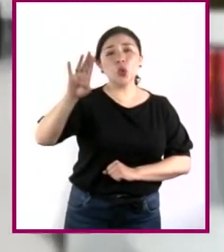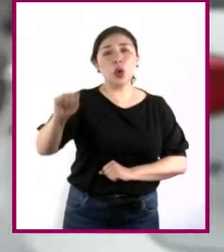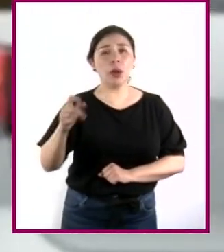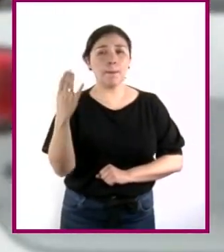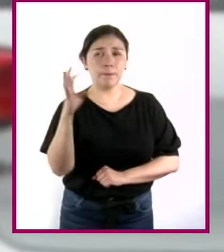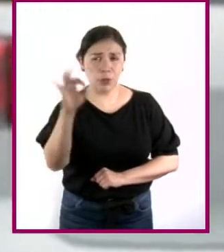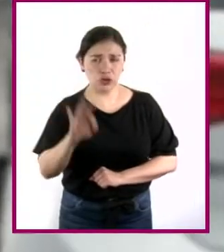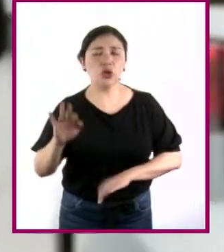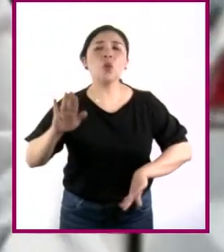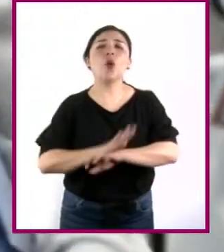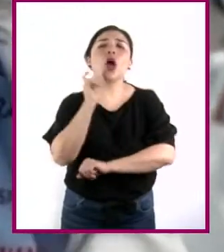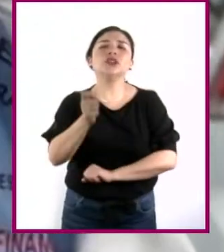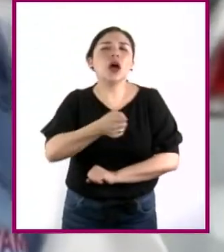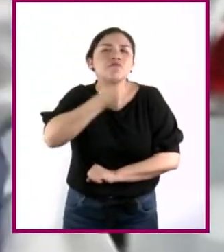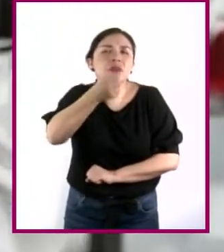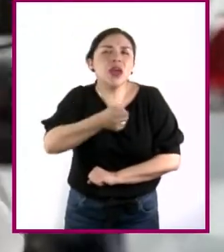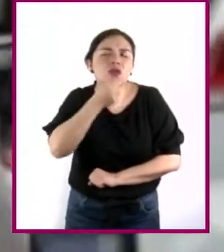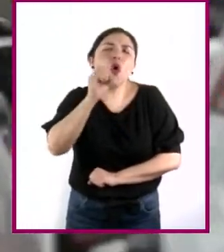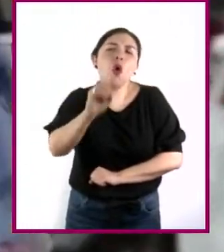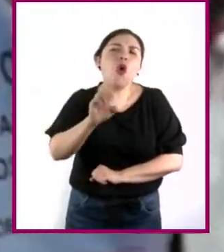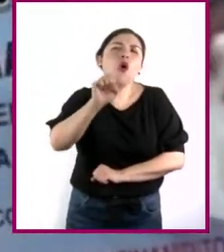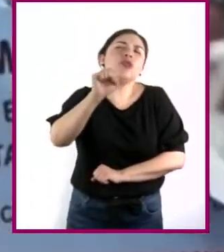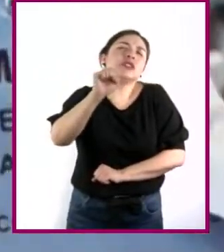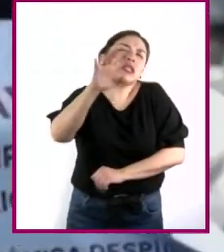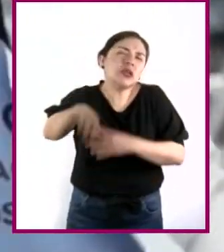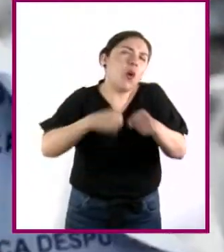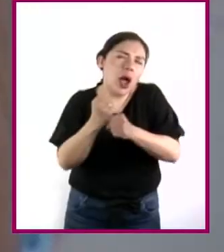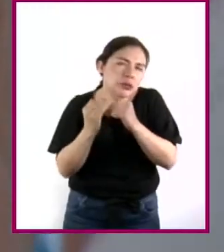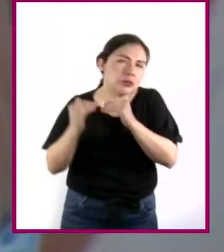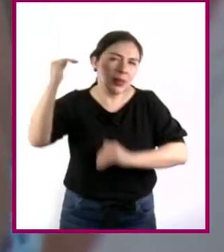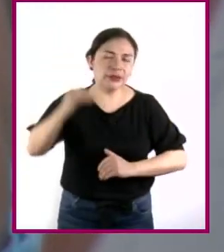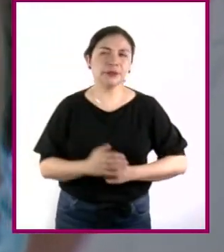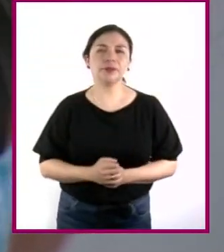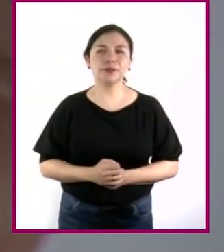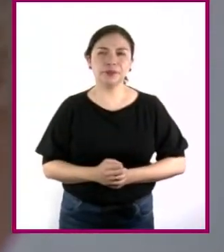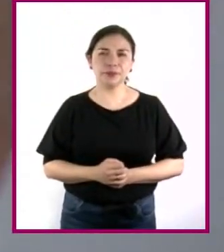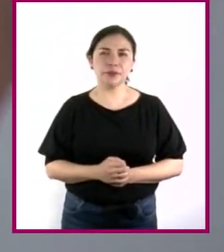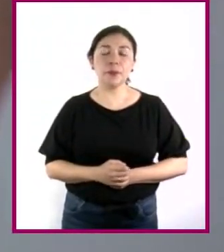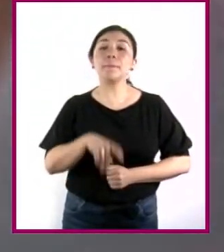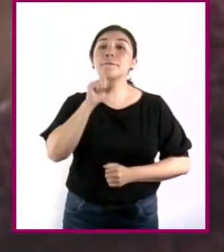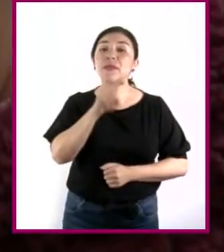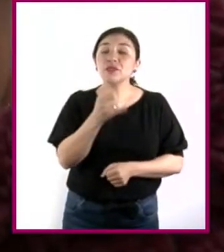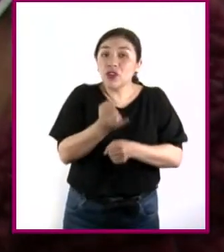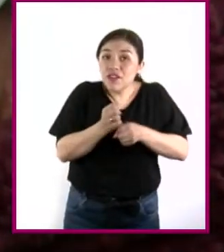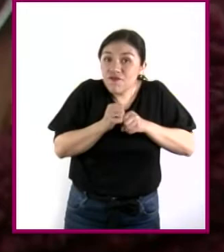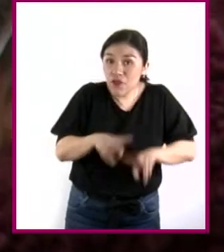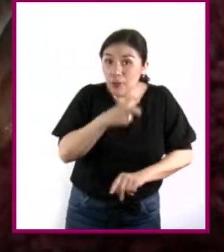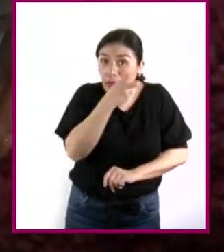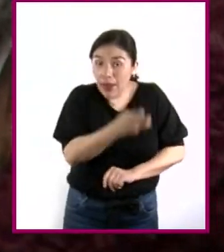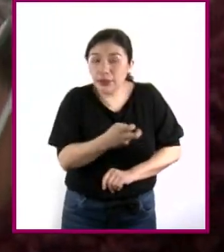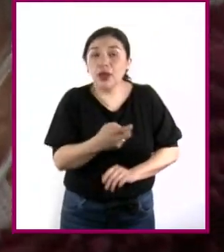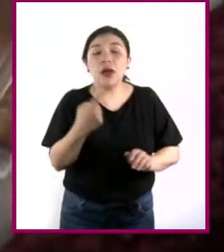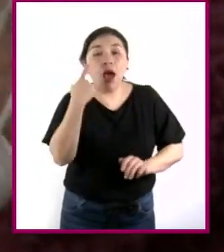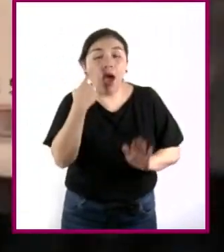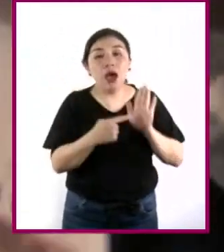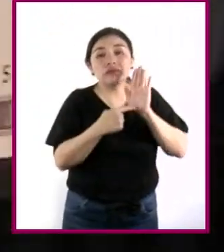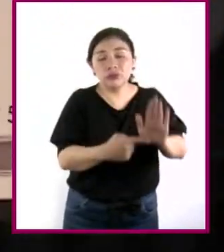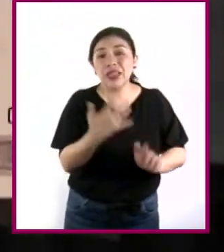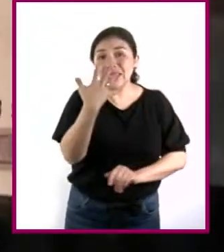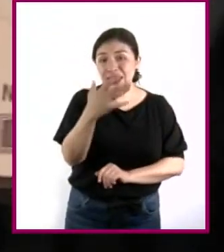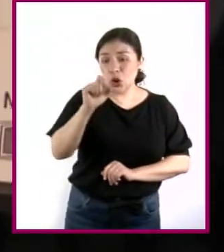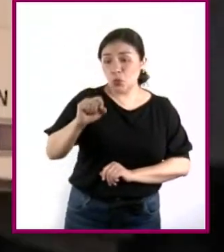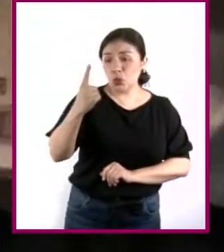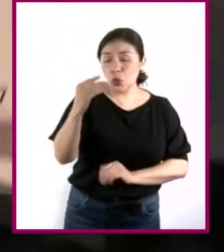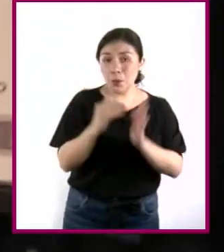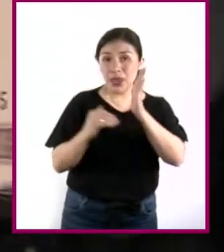32.9% por vejez o cesantía de edad avanzada. El mismo informe del INEGI señala que de los 5.1